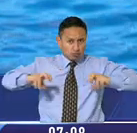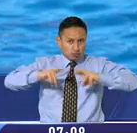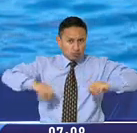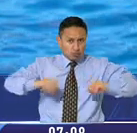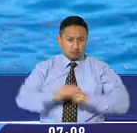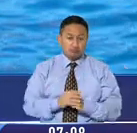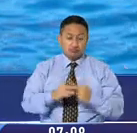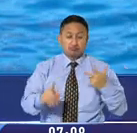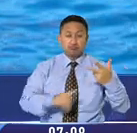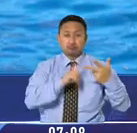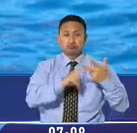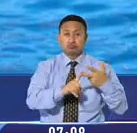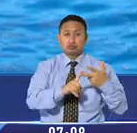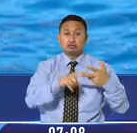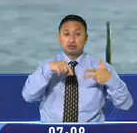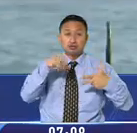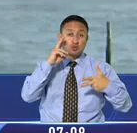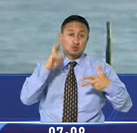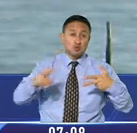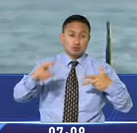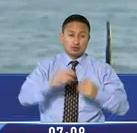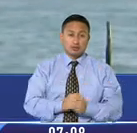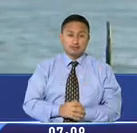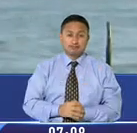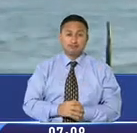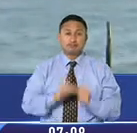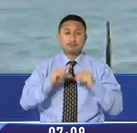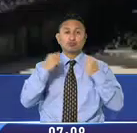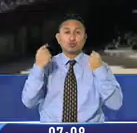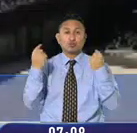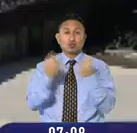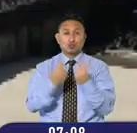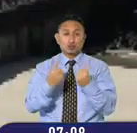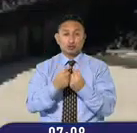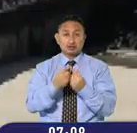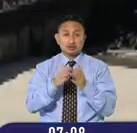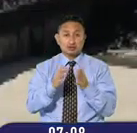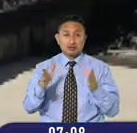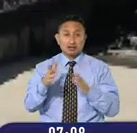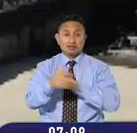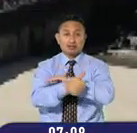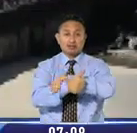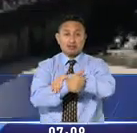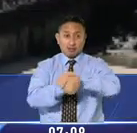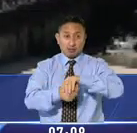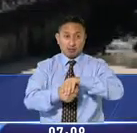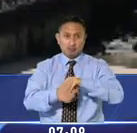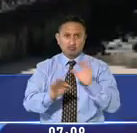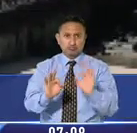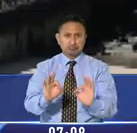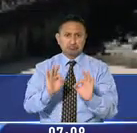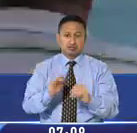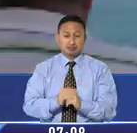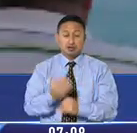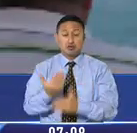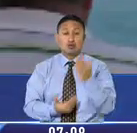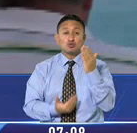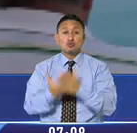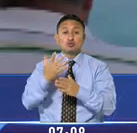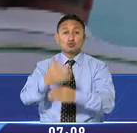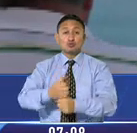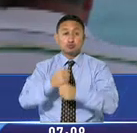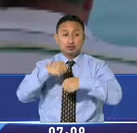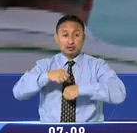por temas de turismo. Para el colectivo Más Galápagos es un hito histórico, ya que la nueva reserva establecerá